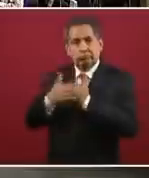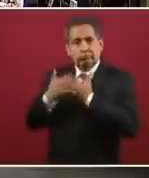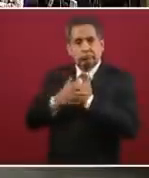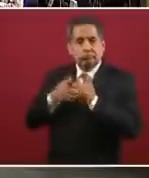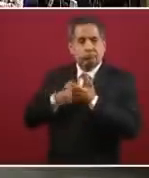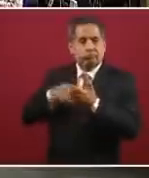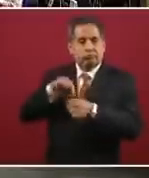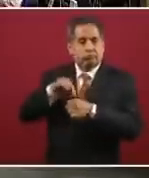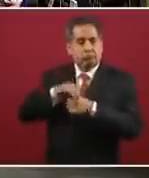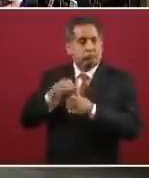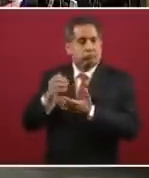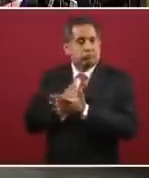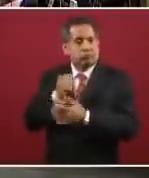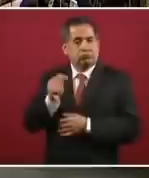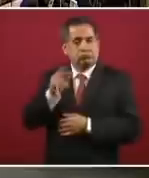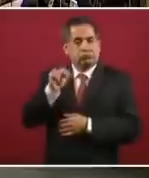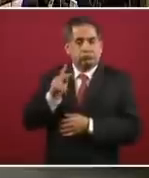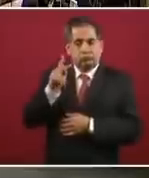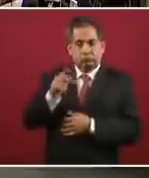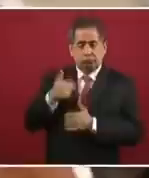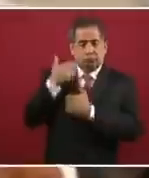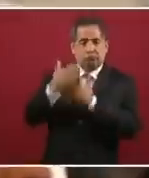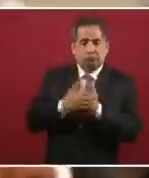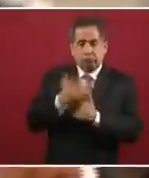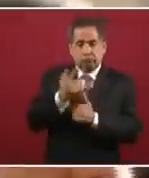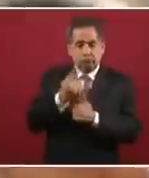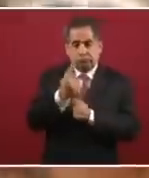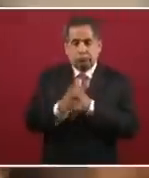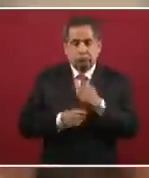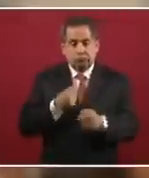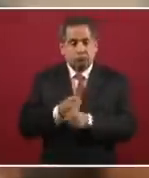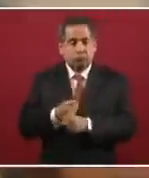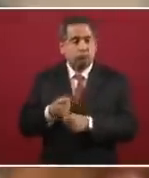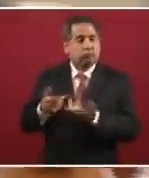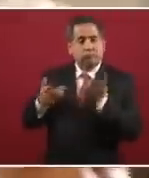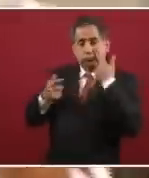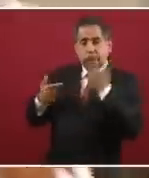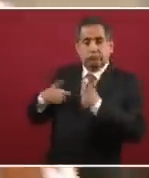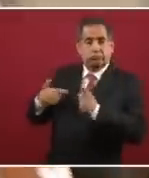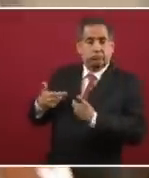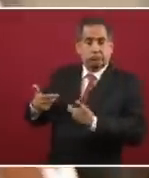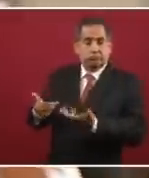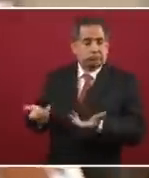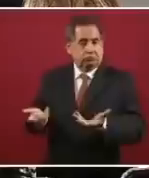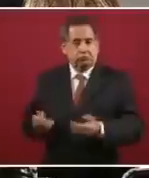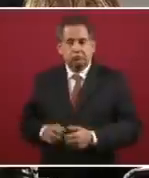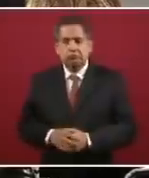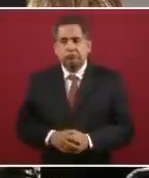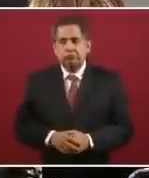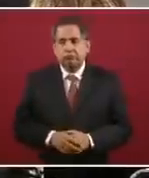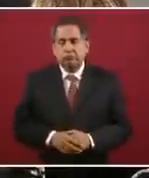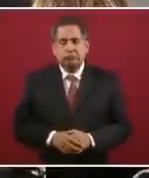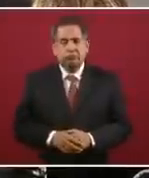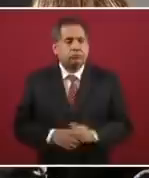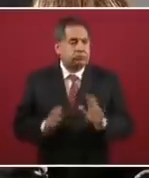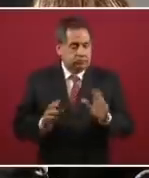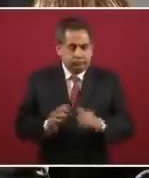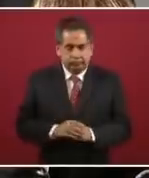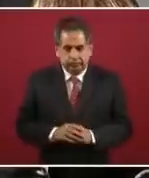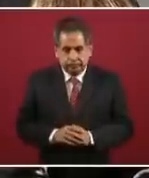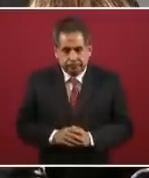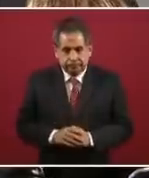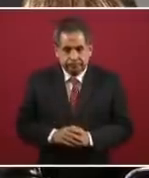aspiraciones políticas de julio del año próximo por el presidente Trump? Gracias. Bueno, nosotros no